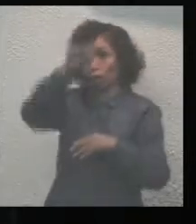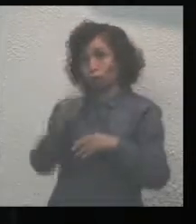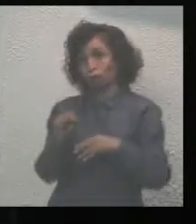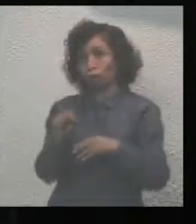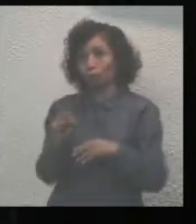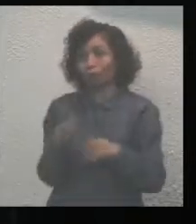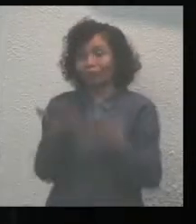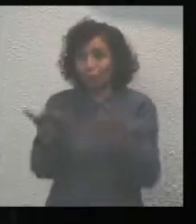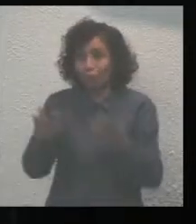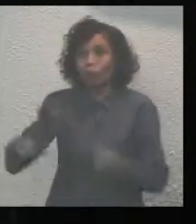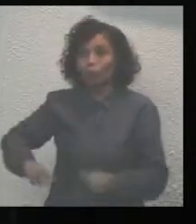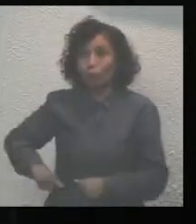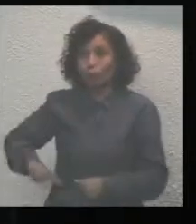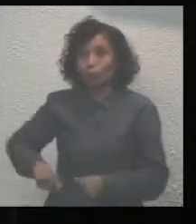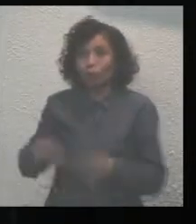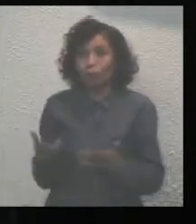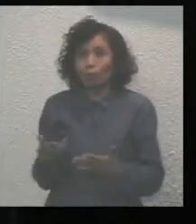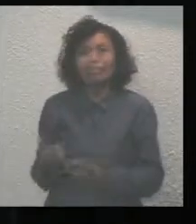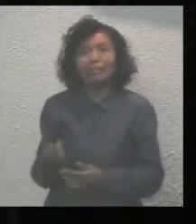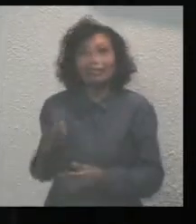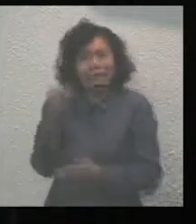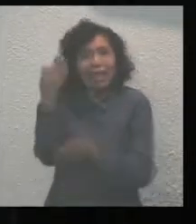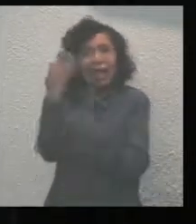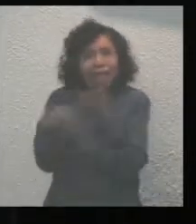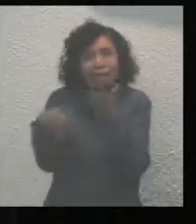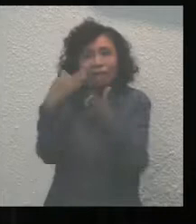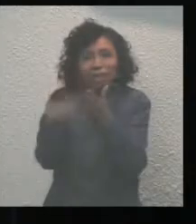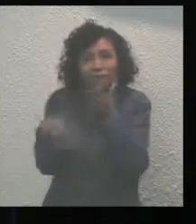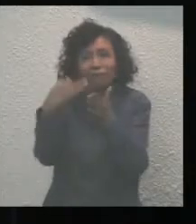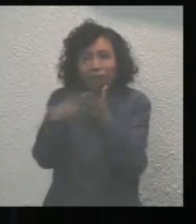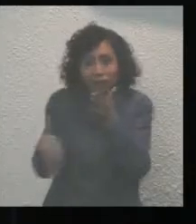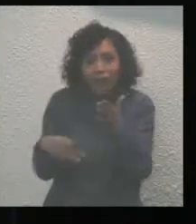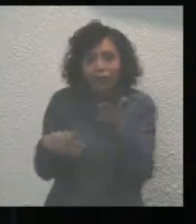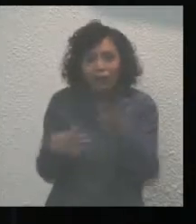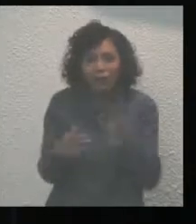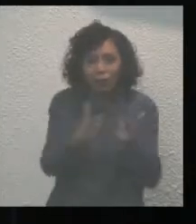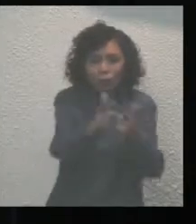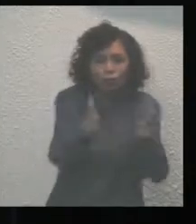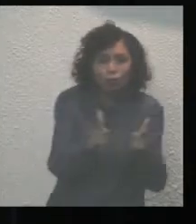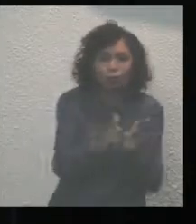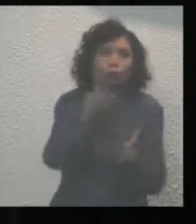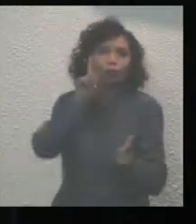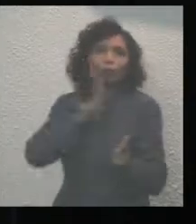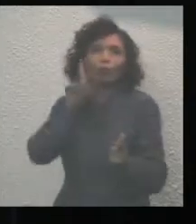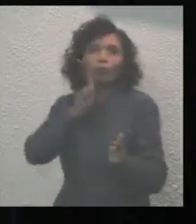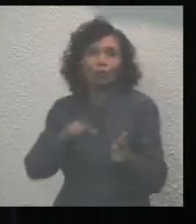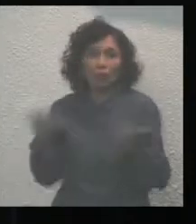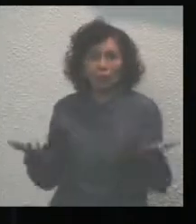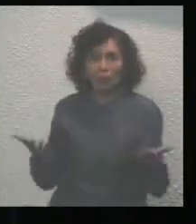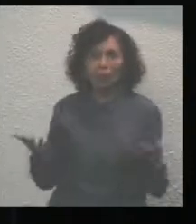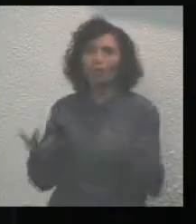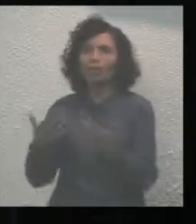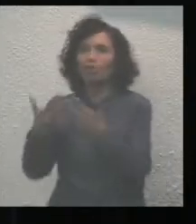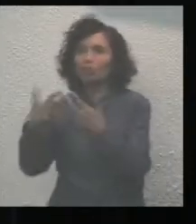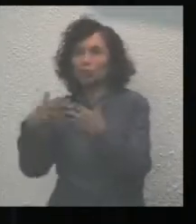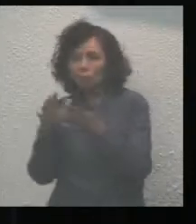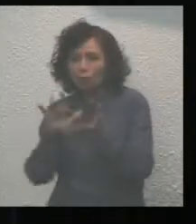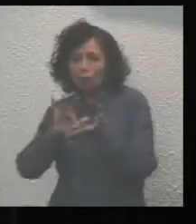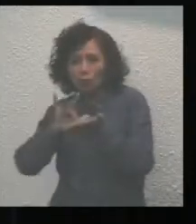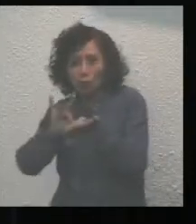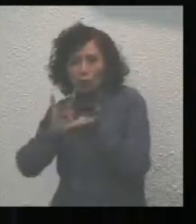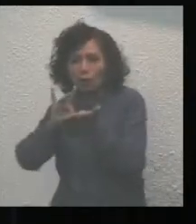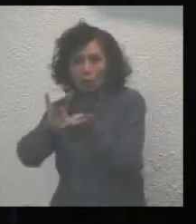gobernador, aún queda una deuda pendiente con la agencia feminista, con el turismo sustentable, por el